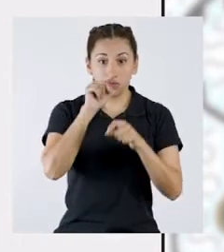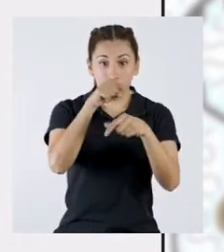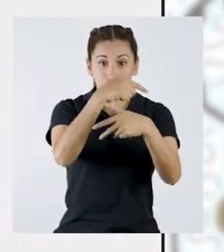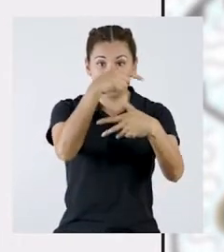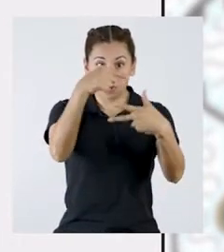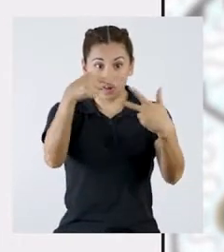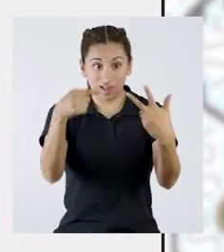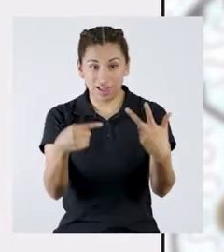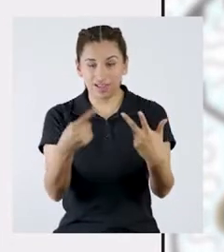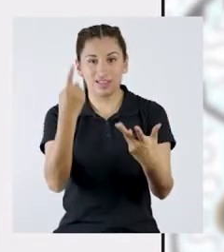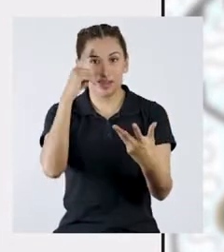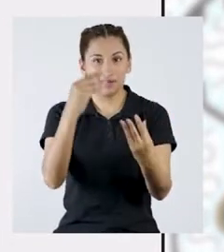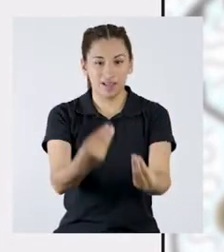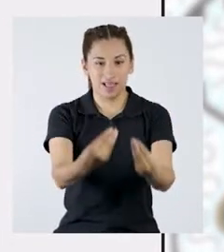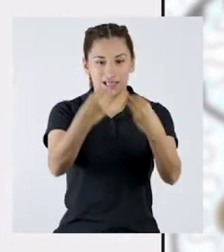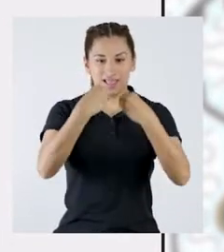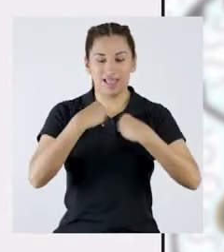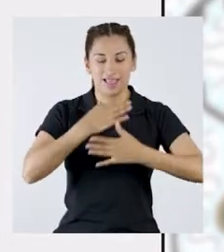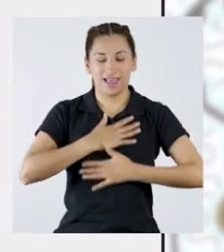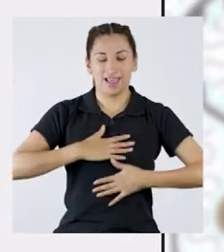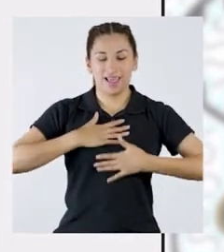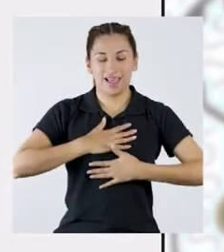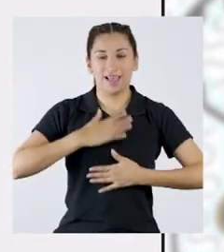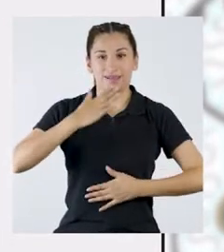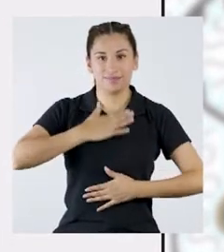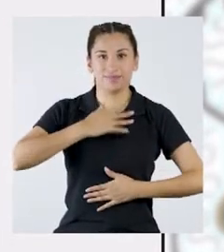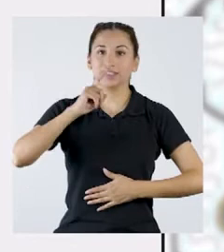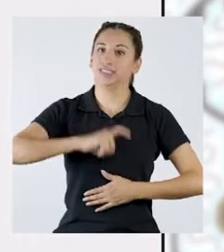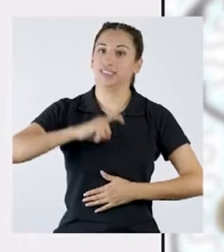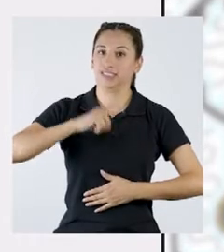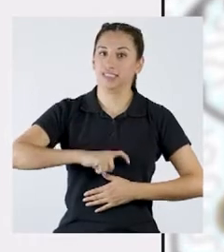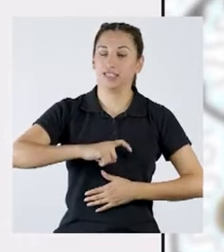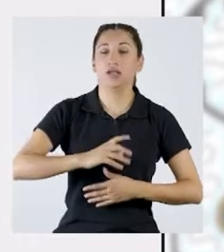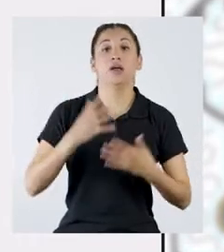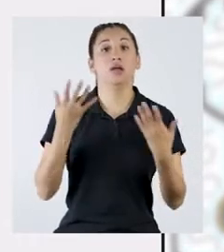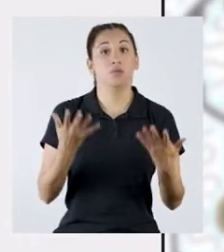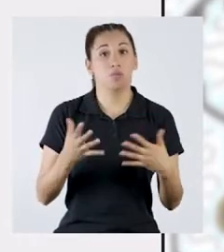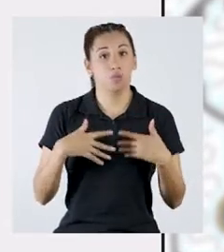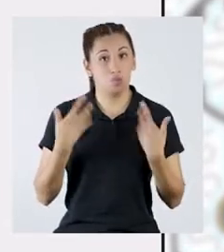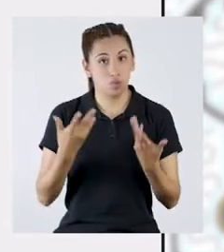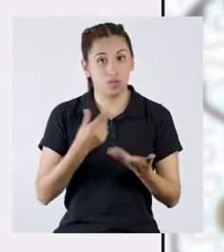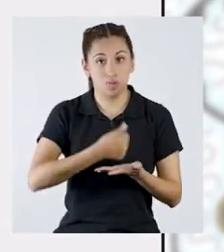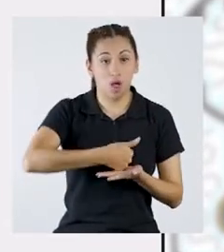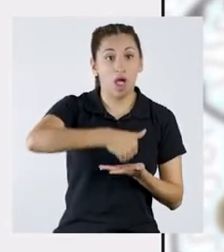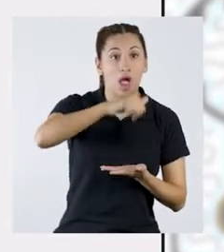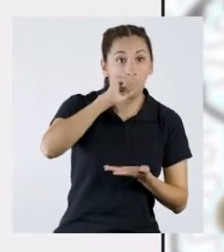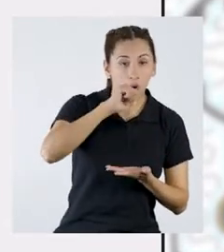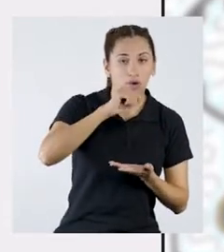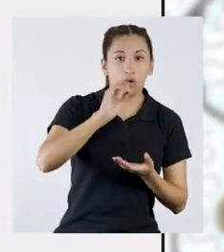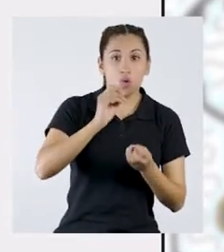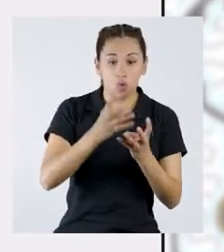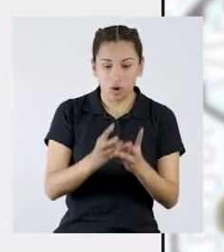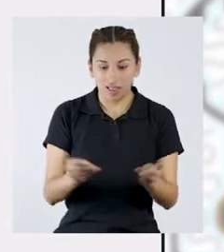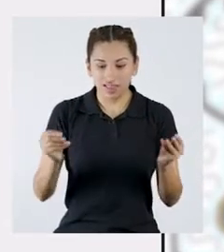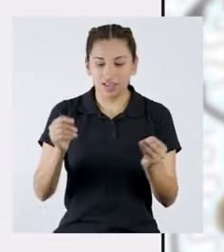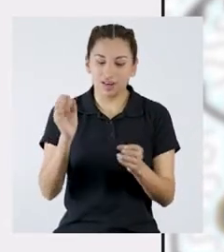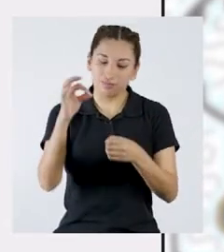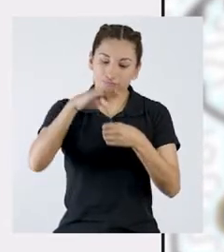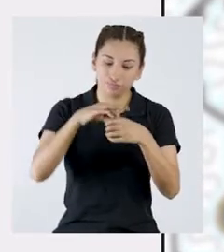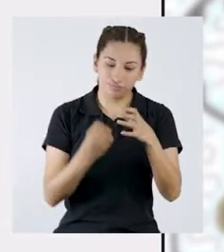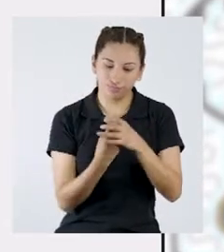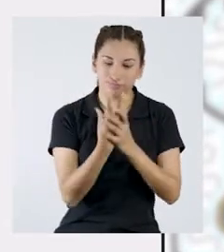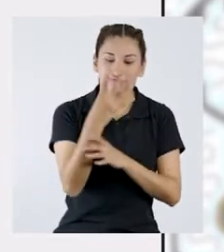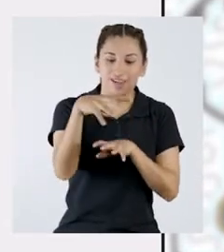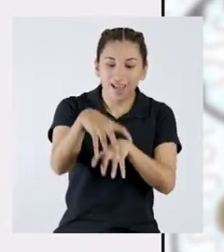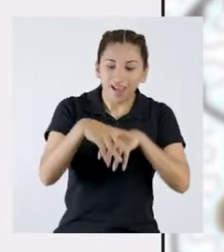transformamos todos esos recursos para poder satisfacer nuestras necesidades. Podemos beber esa agua o usar el suelo para agricultura